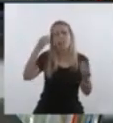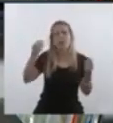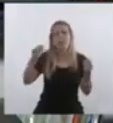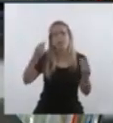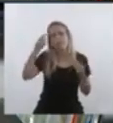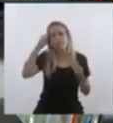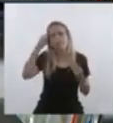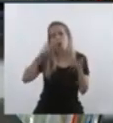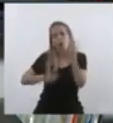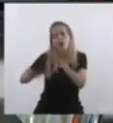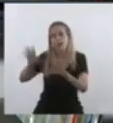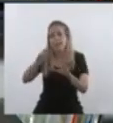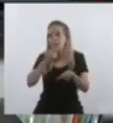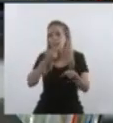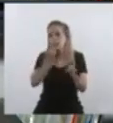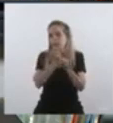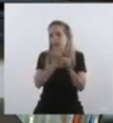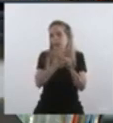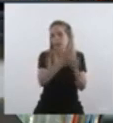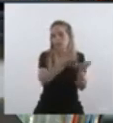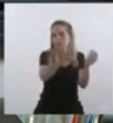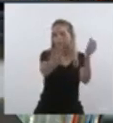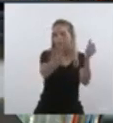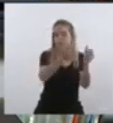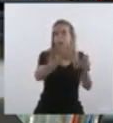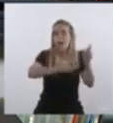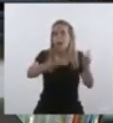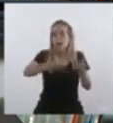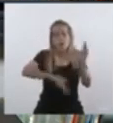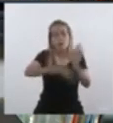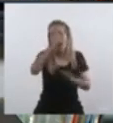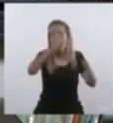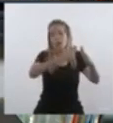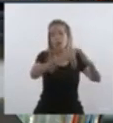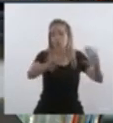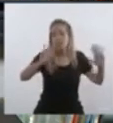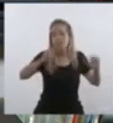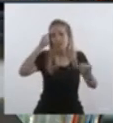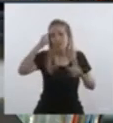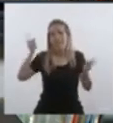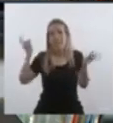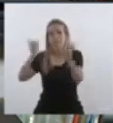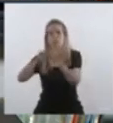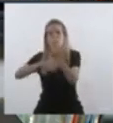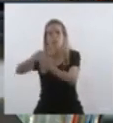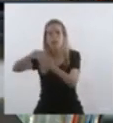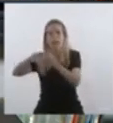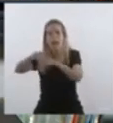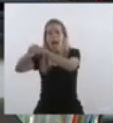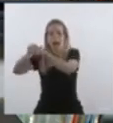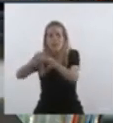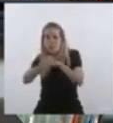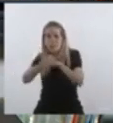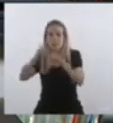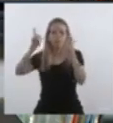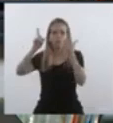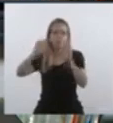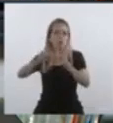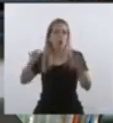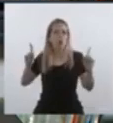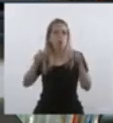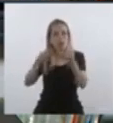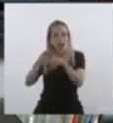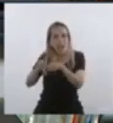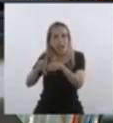que después del trabajo la gente se relaje, genere encuentros y en esos encuentros se contagia.